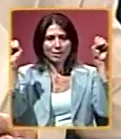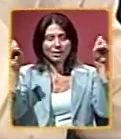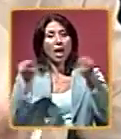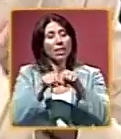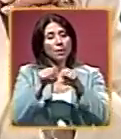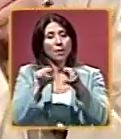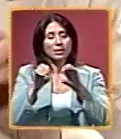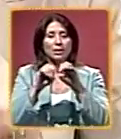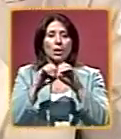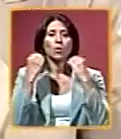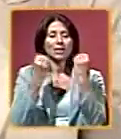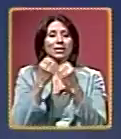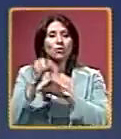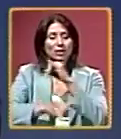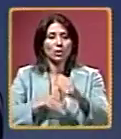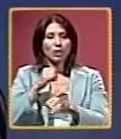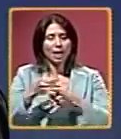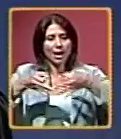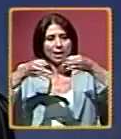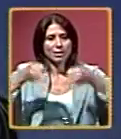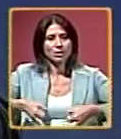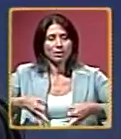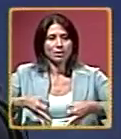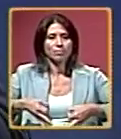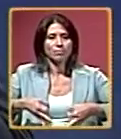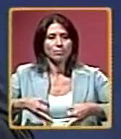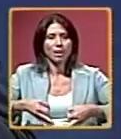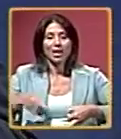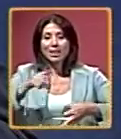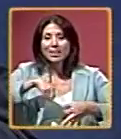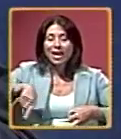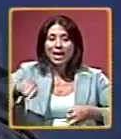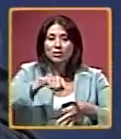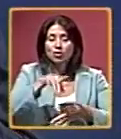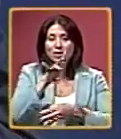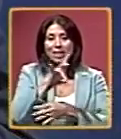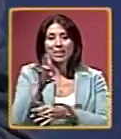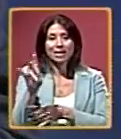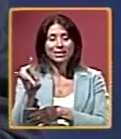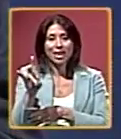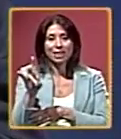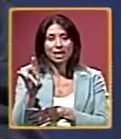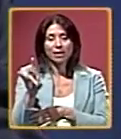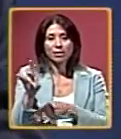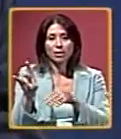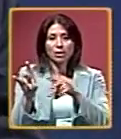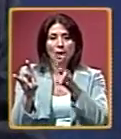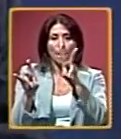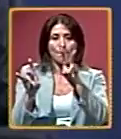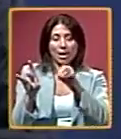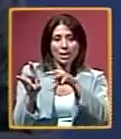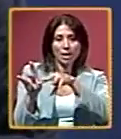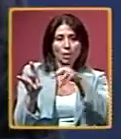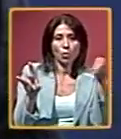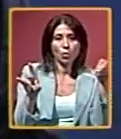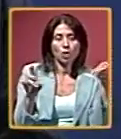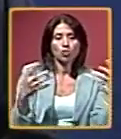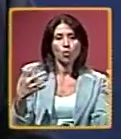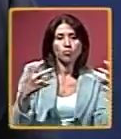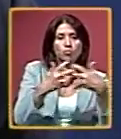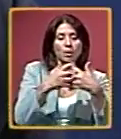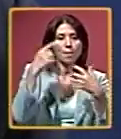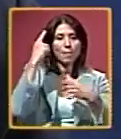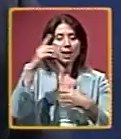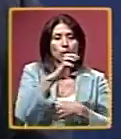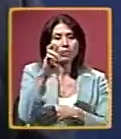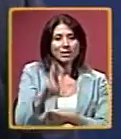organismos internacionales acreditados en su territorio. De esos 77, 20 son concurrentes para Costa Rica.